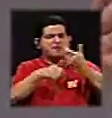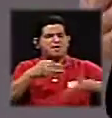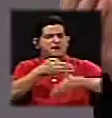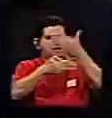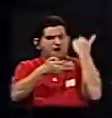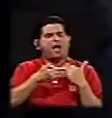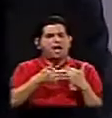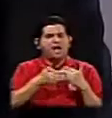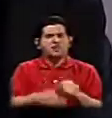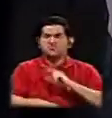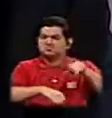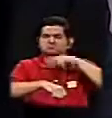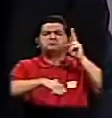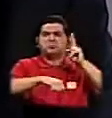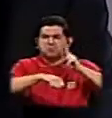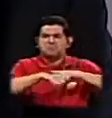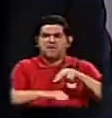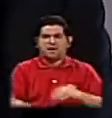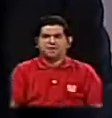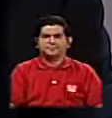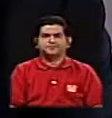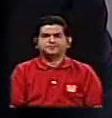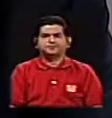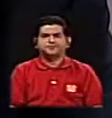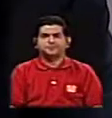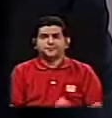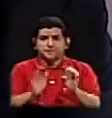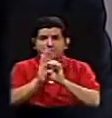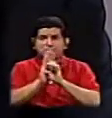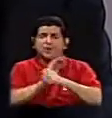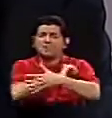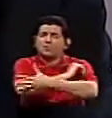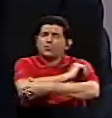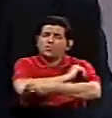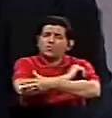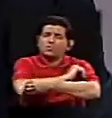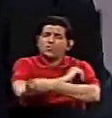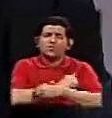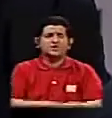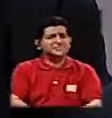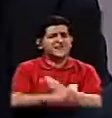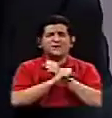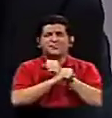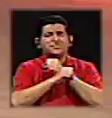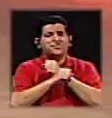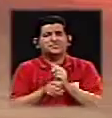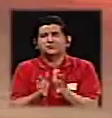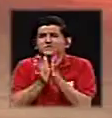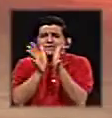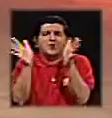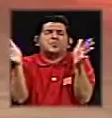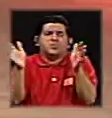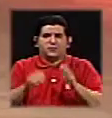siempre era muy común que la pobreza o la inseguridad pública